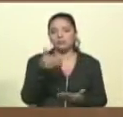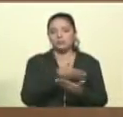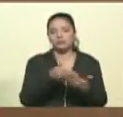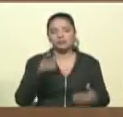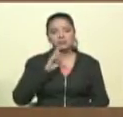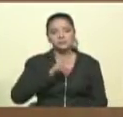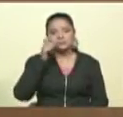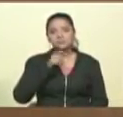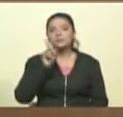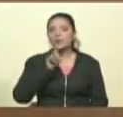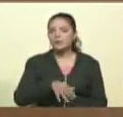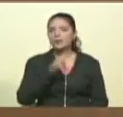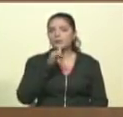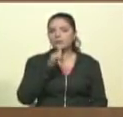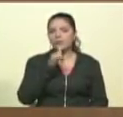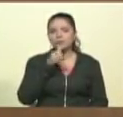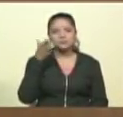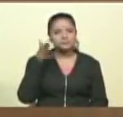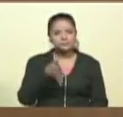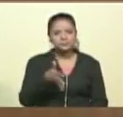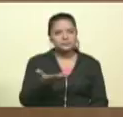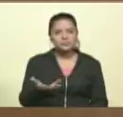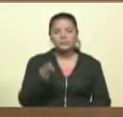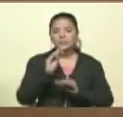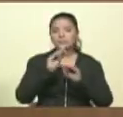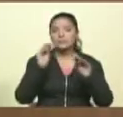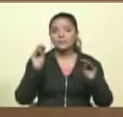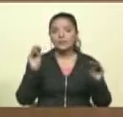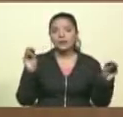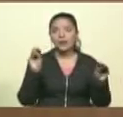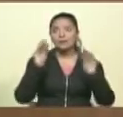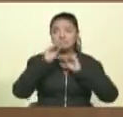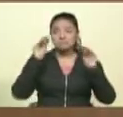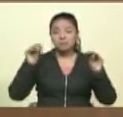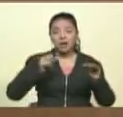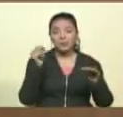bolívares. Además, informó sobre la notificación de alerta roja